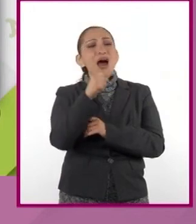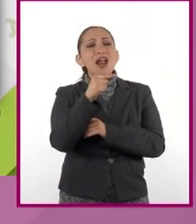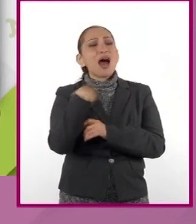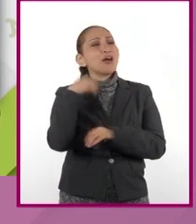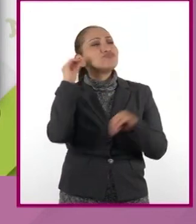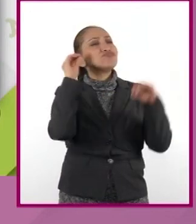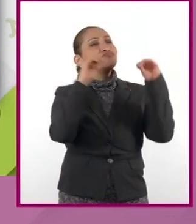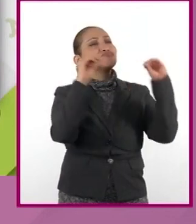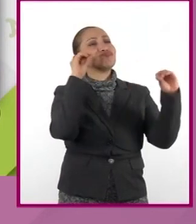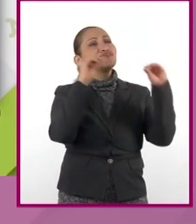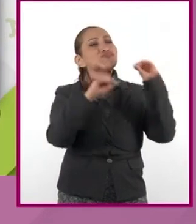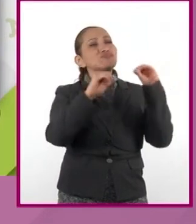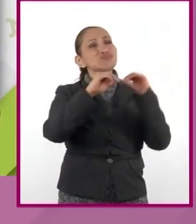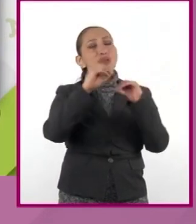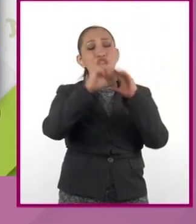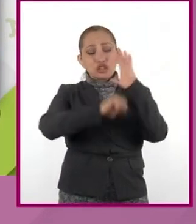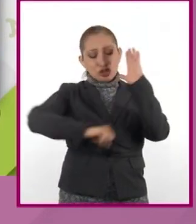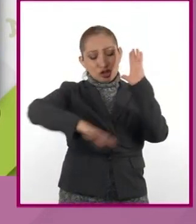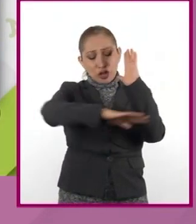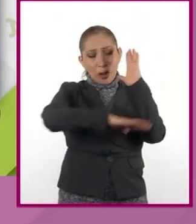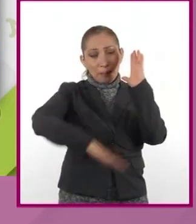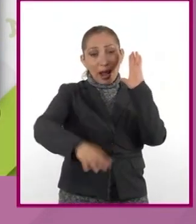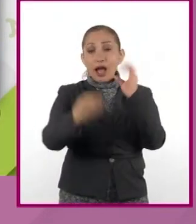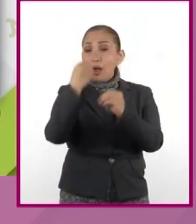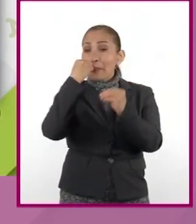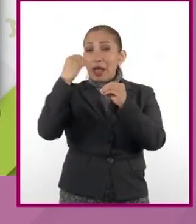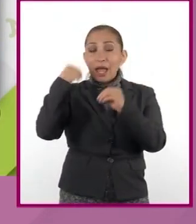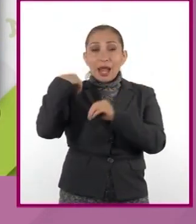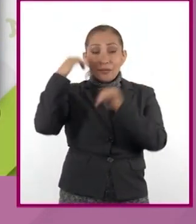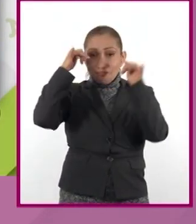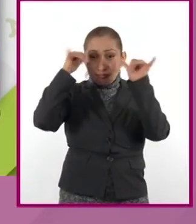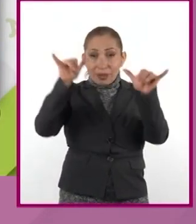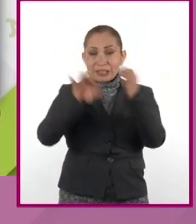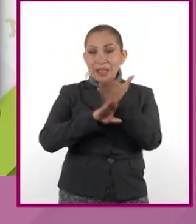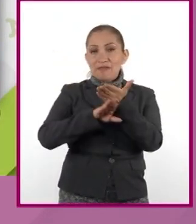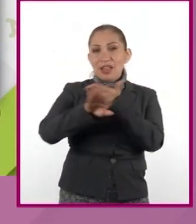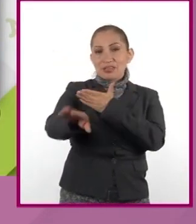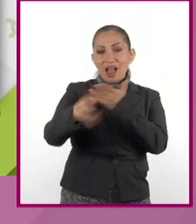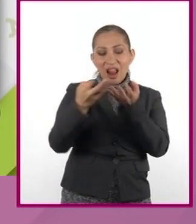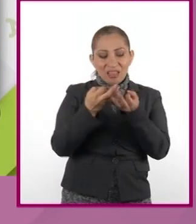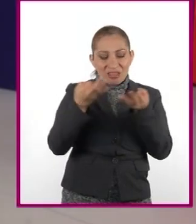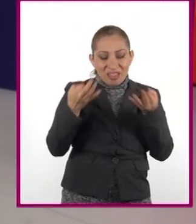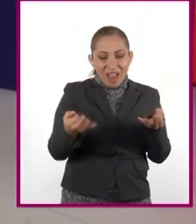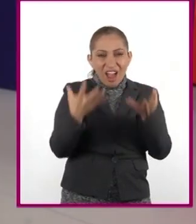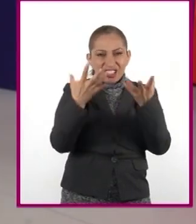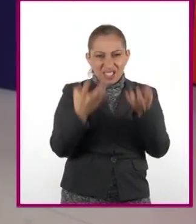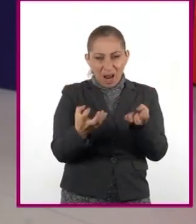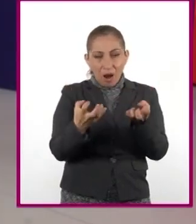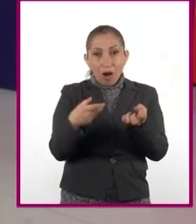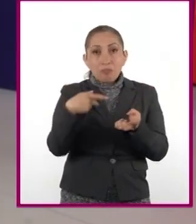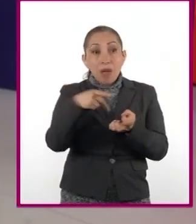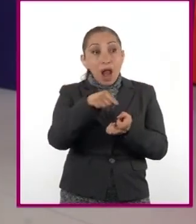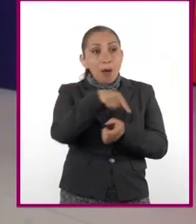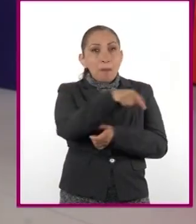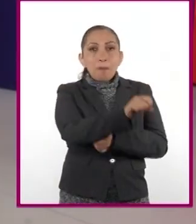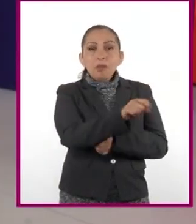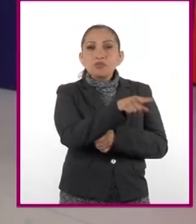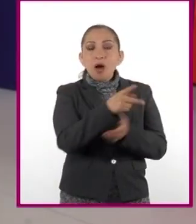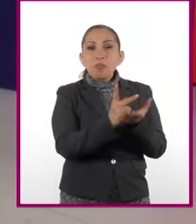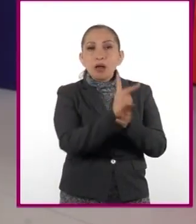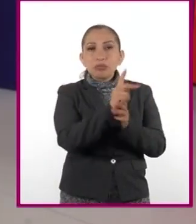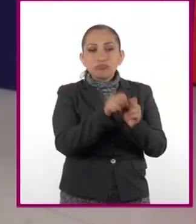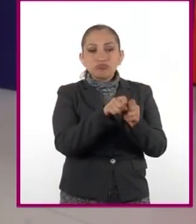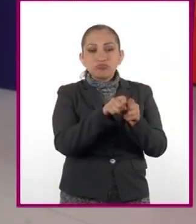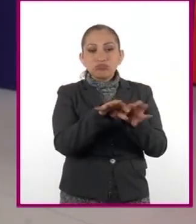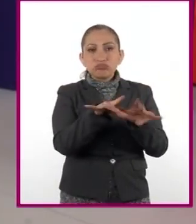finalidad de dar sombra, alimentar al ganado y prevenir la erosión del suelo. Pero la planta se